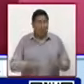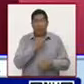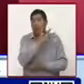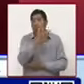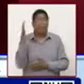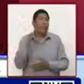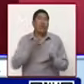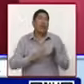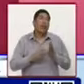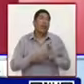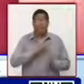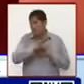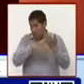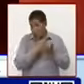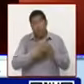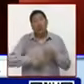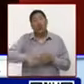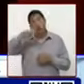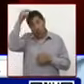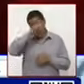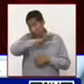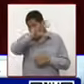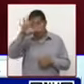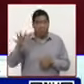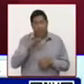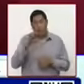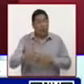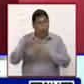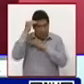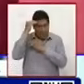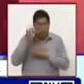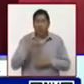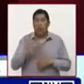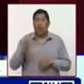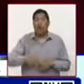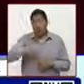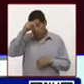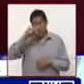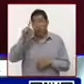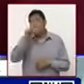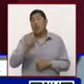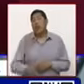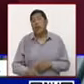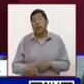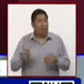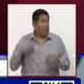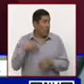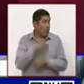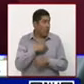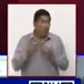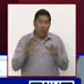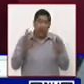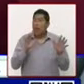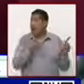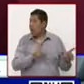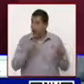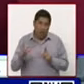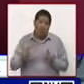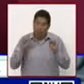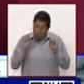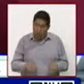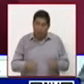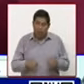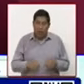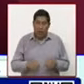agroforestales, es decir, en todo el norte integrado de Santa Cruz, en el norte de La Paz. Estamos ya listos para